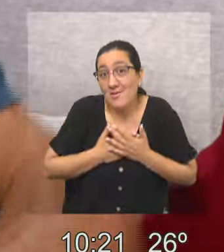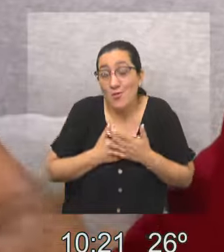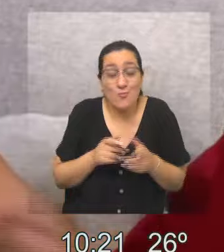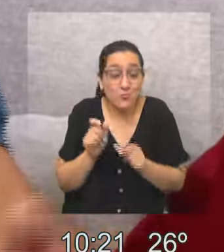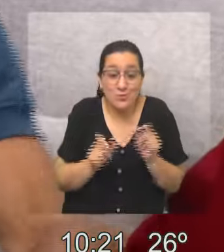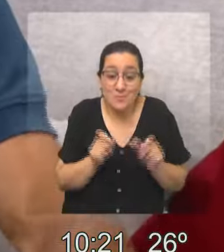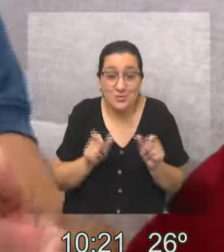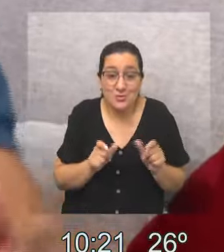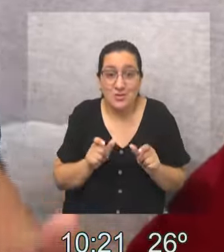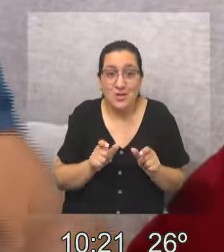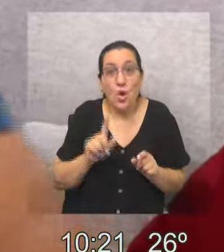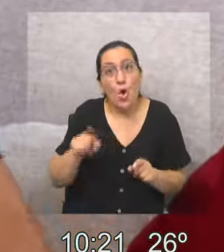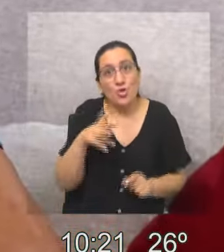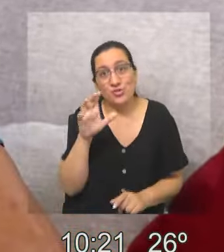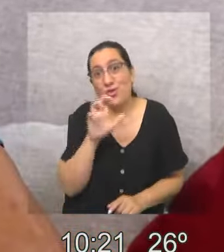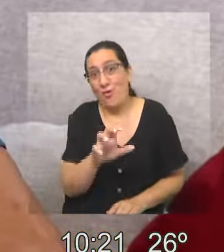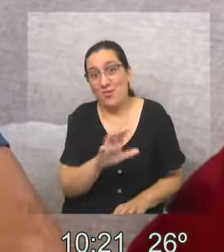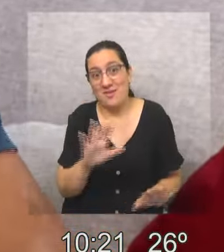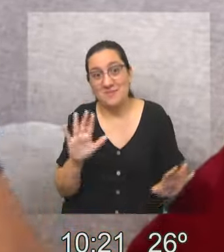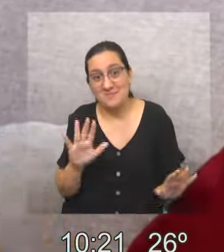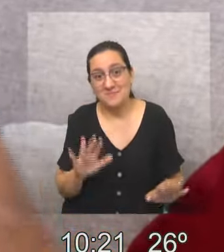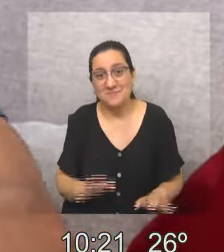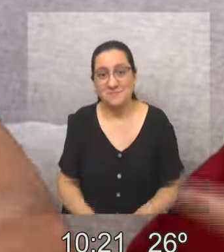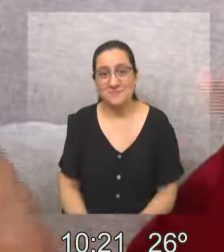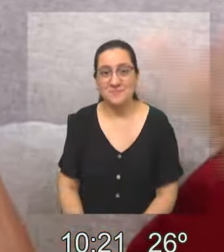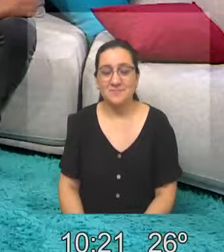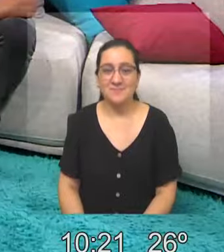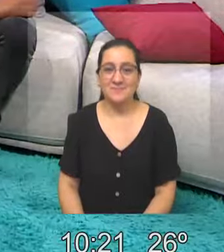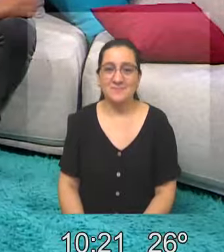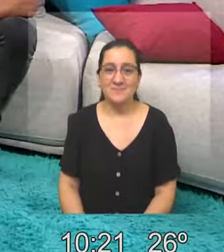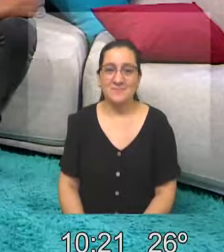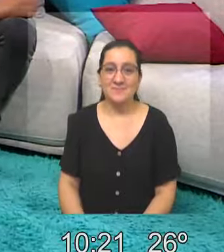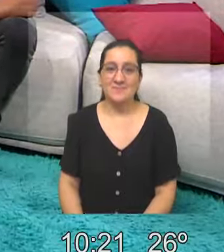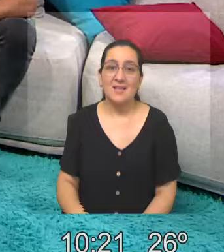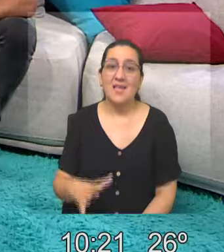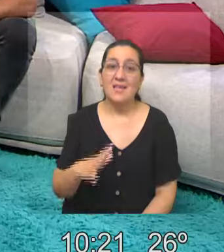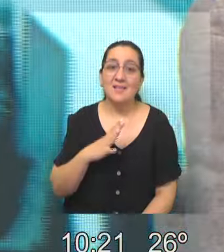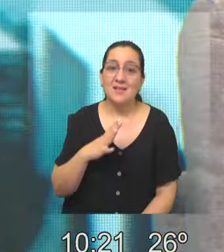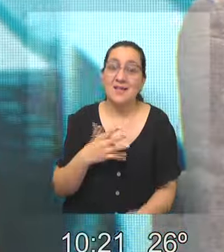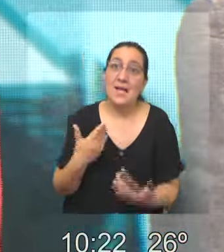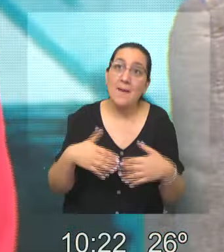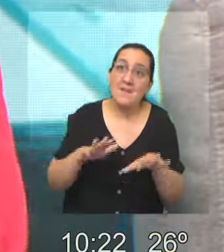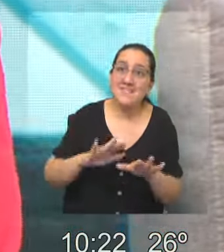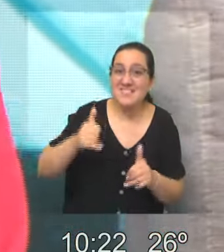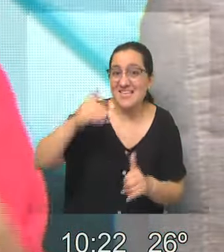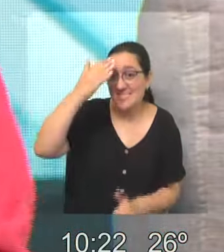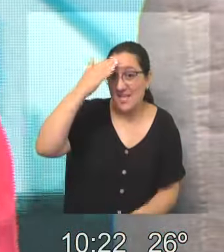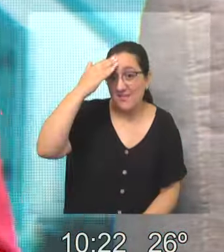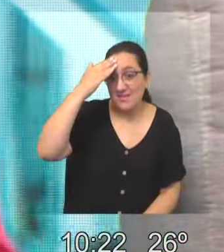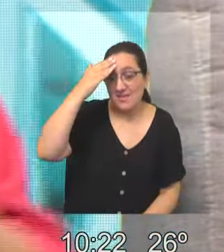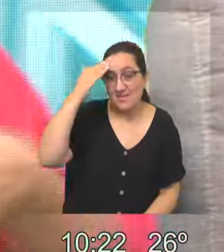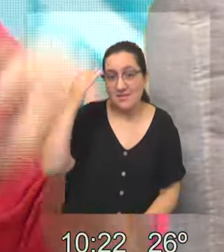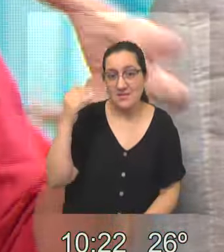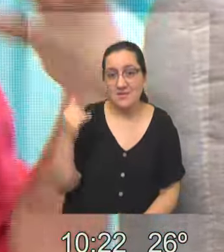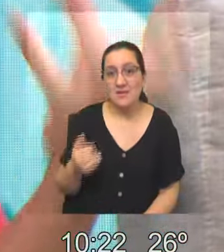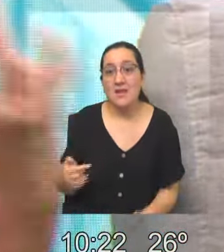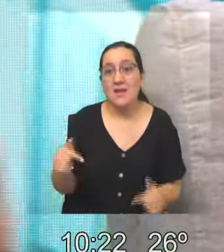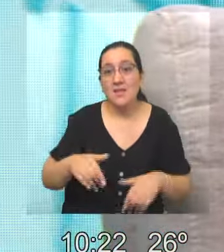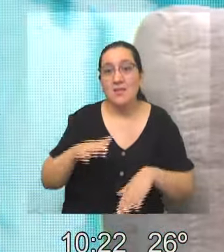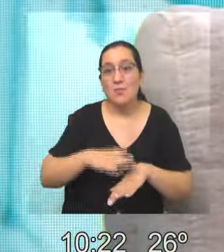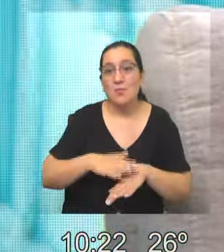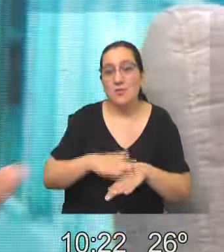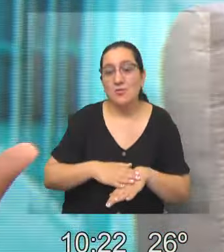dice, odiados por otros, me dice. Claro. Pero tenés no había salido todavía esas cosas que uno de repente ya sabe. Claro. Yo le decía, a esta altura del